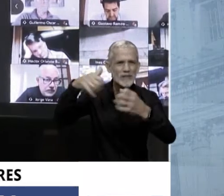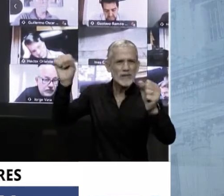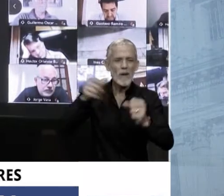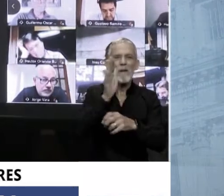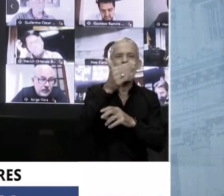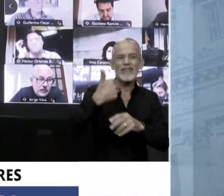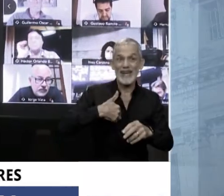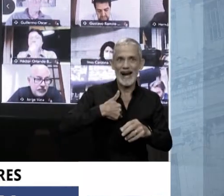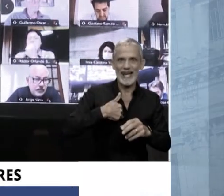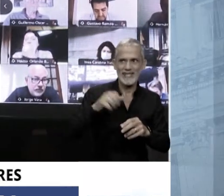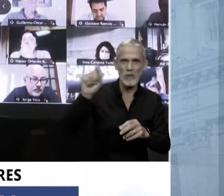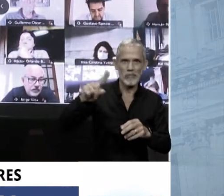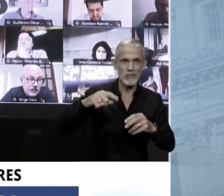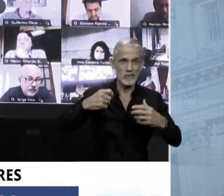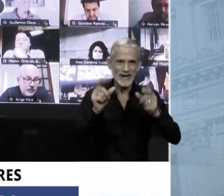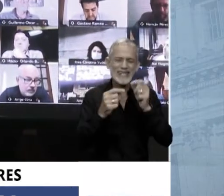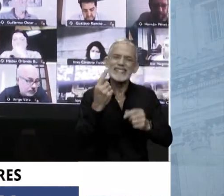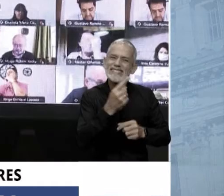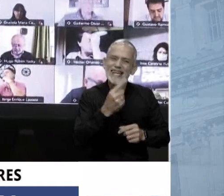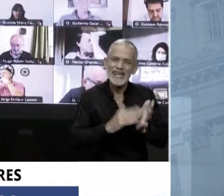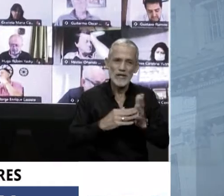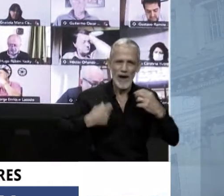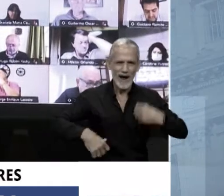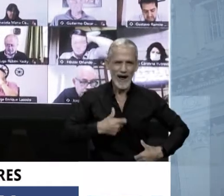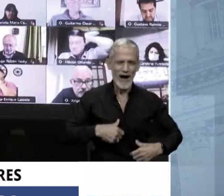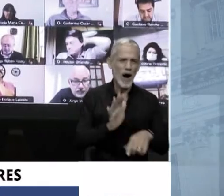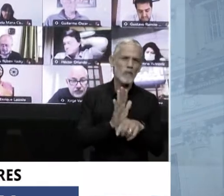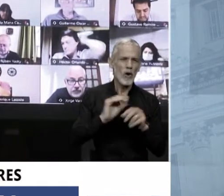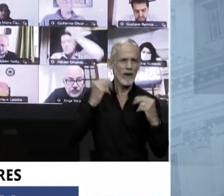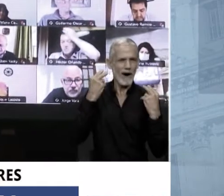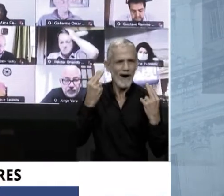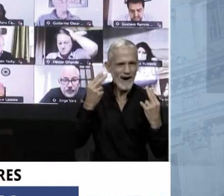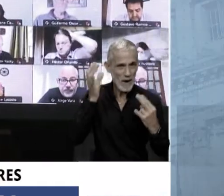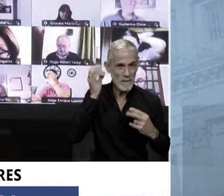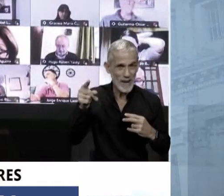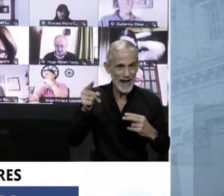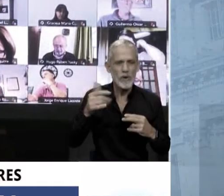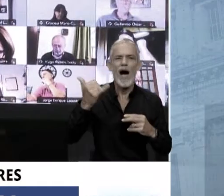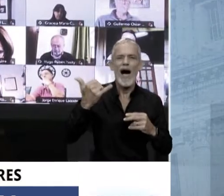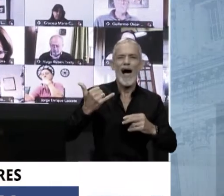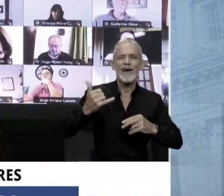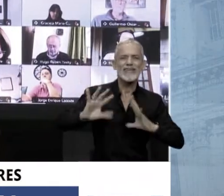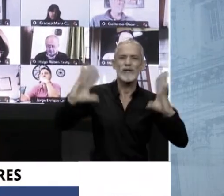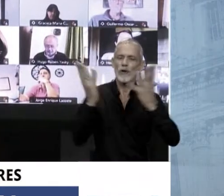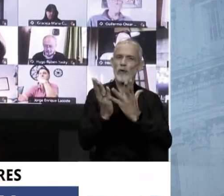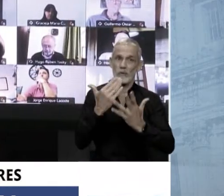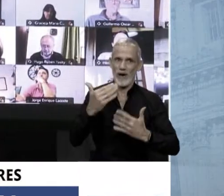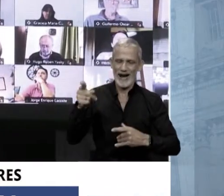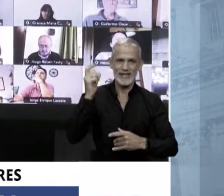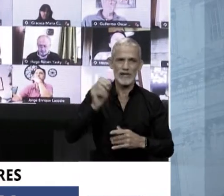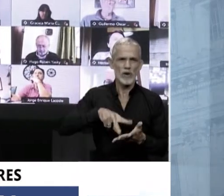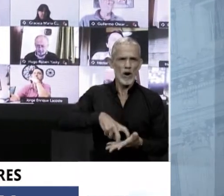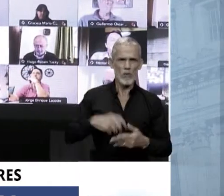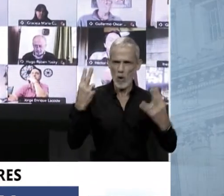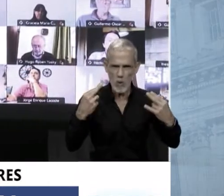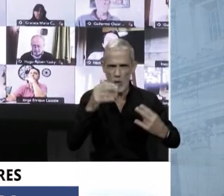bandera argentina, un poco de ese celeste y blanco, un poco de esa irreverencia de ese hombre que no se arrodilló